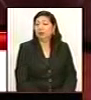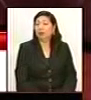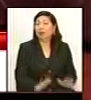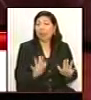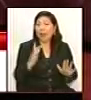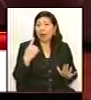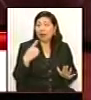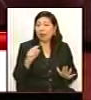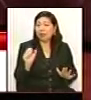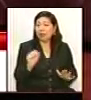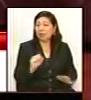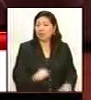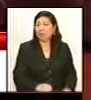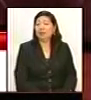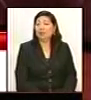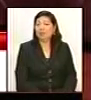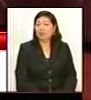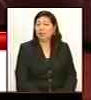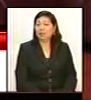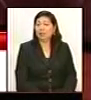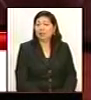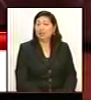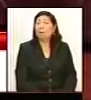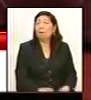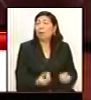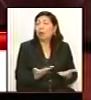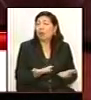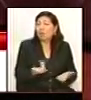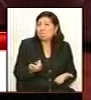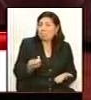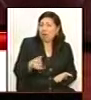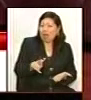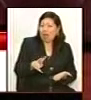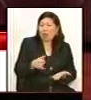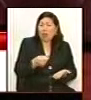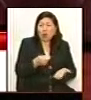10 millones de soles, ¿no? Porque hay una duplicidad